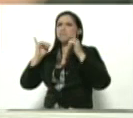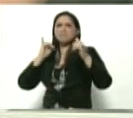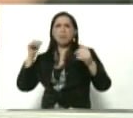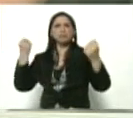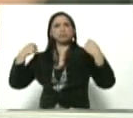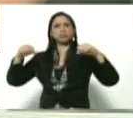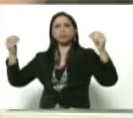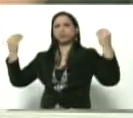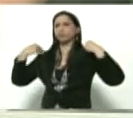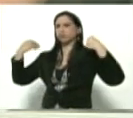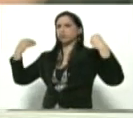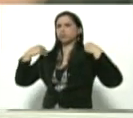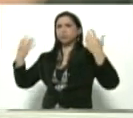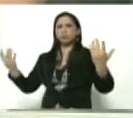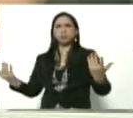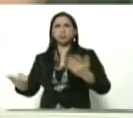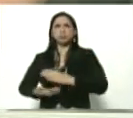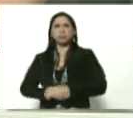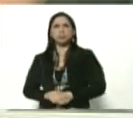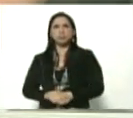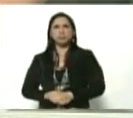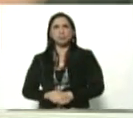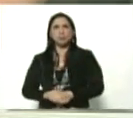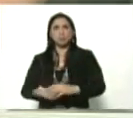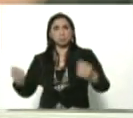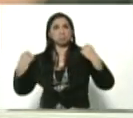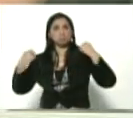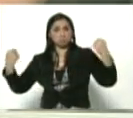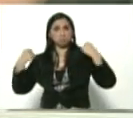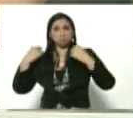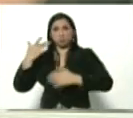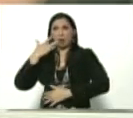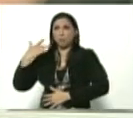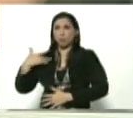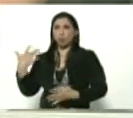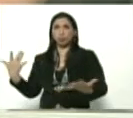gimnasio, el gimnasio famoso